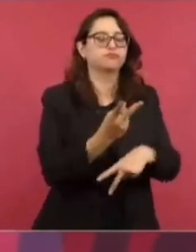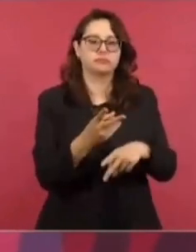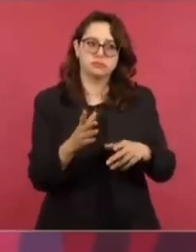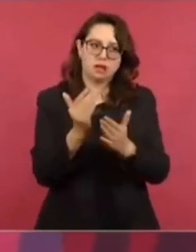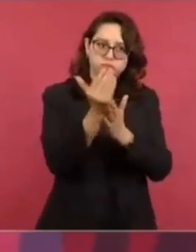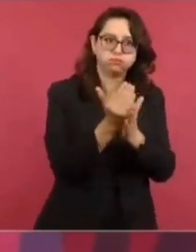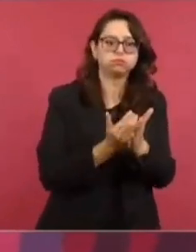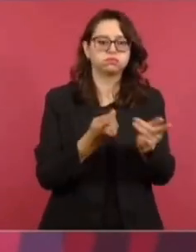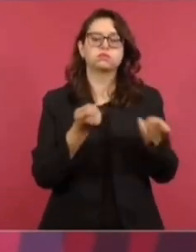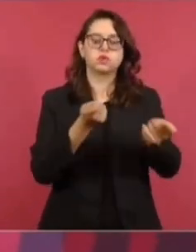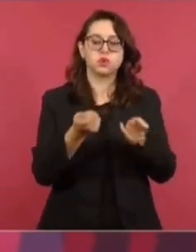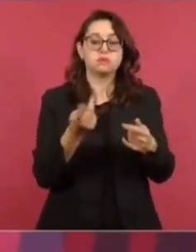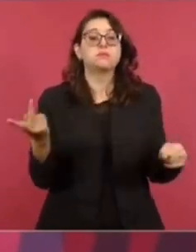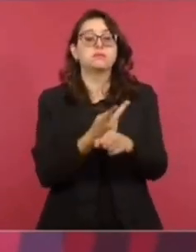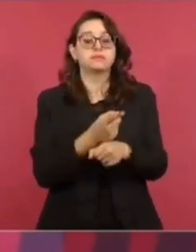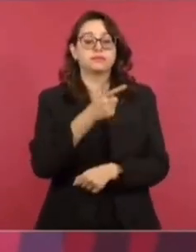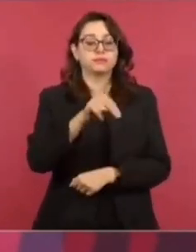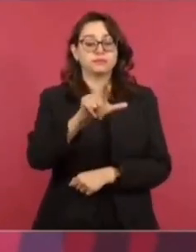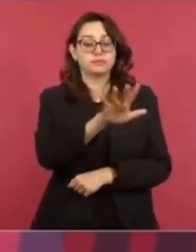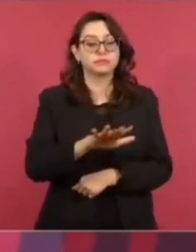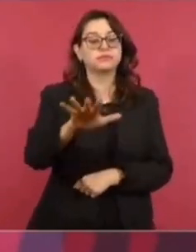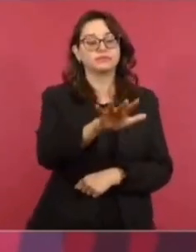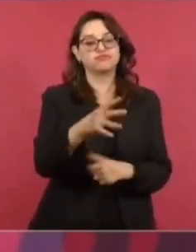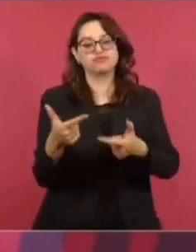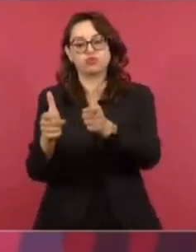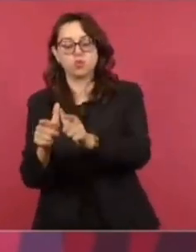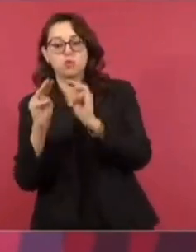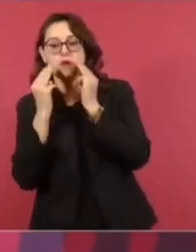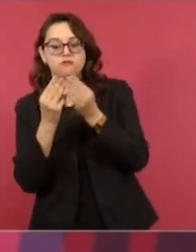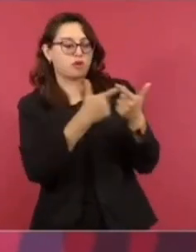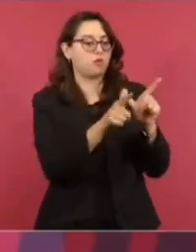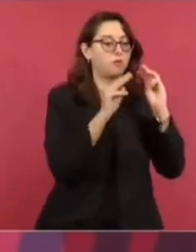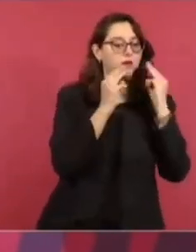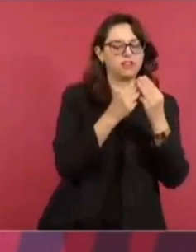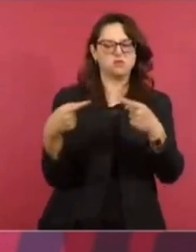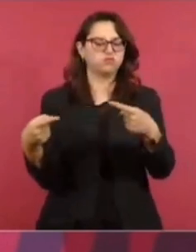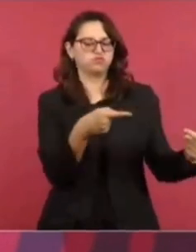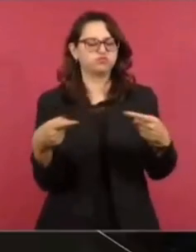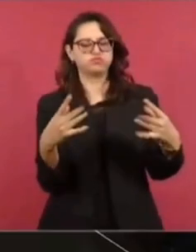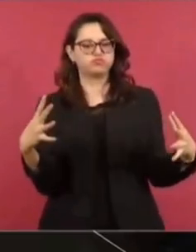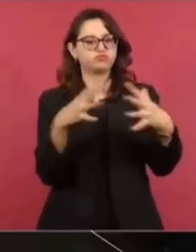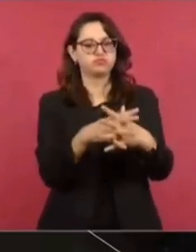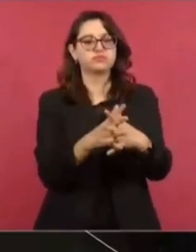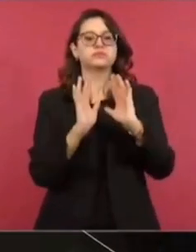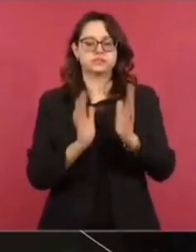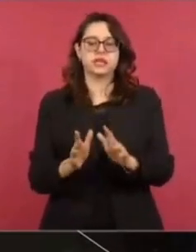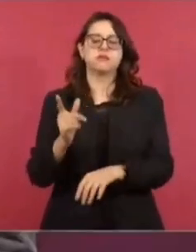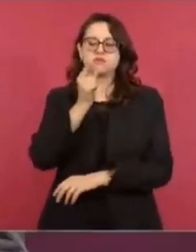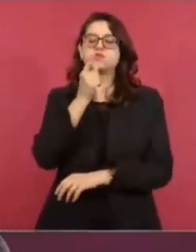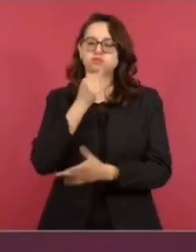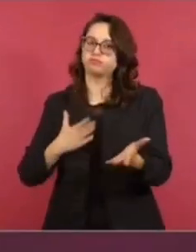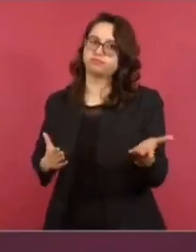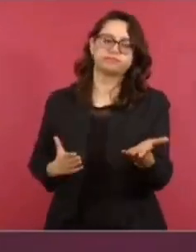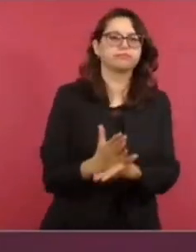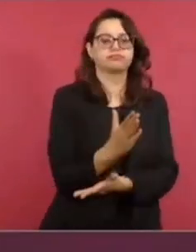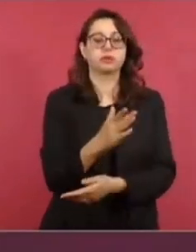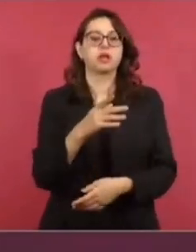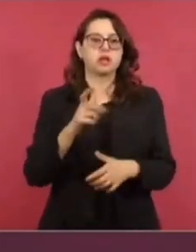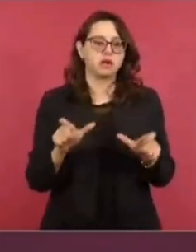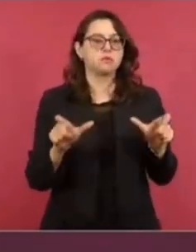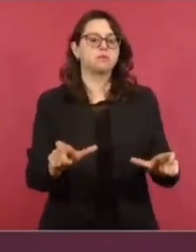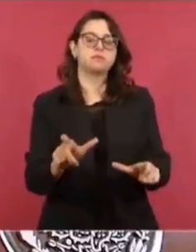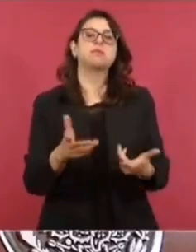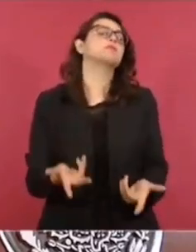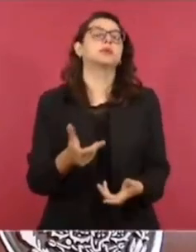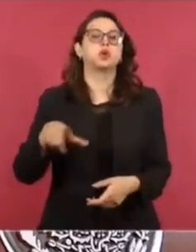dando en esta zona de Nuevo León con violencia y estamos ahí también ayudando al gobierno de Nuevo